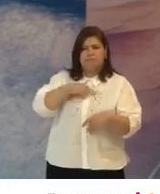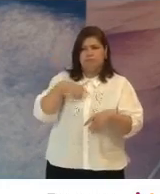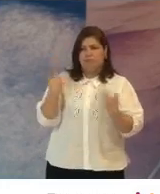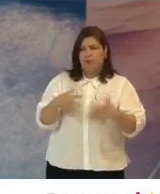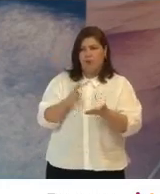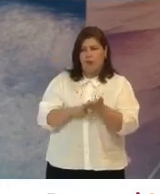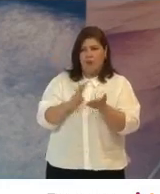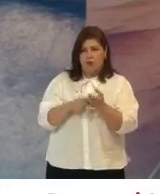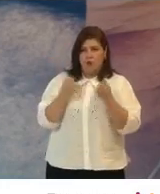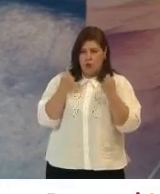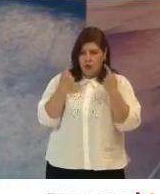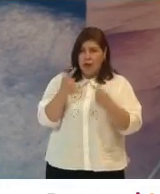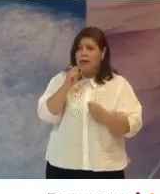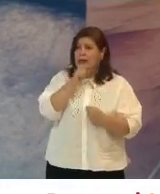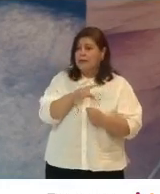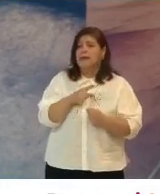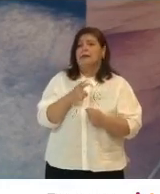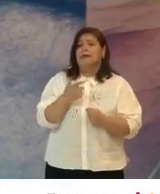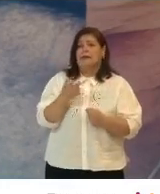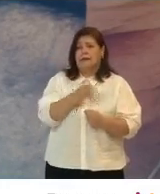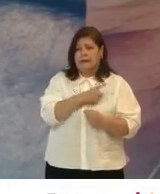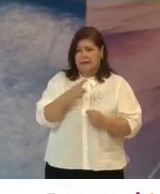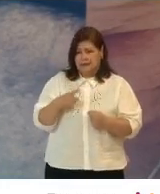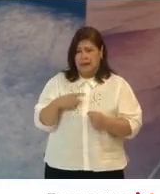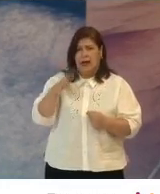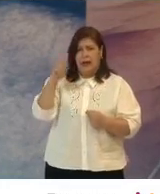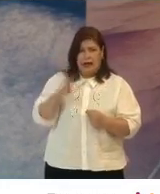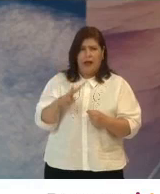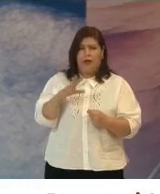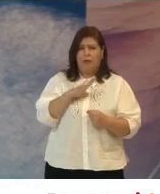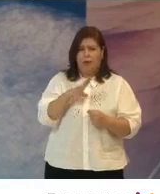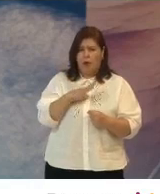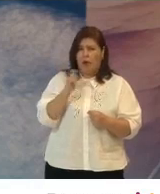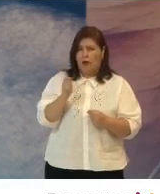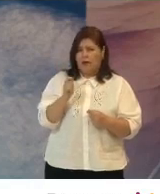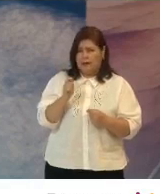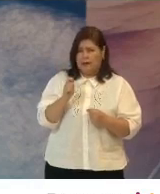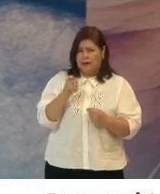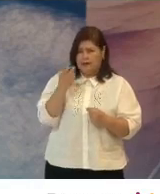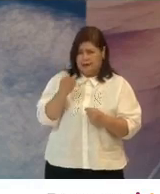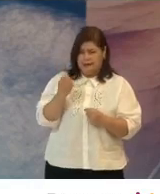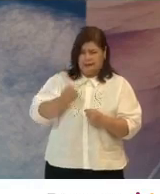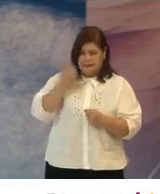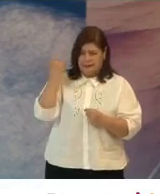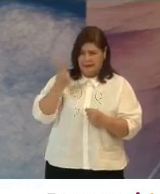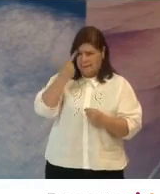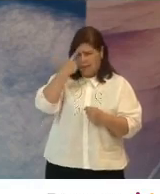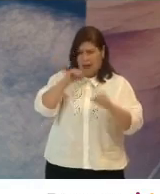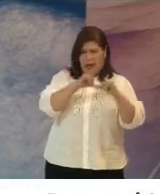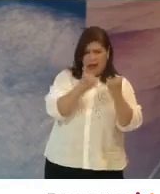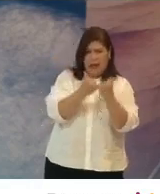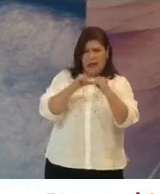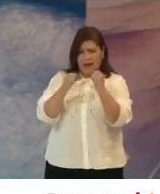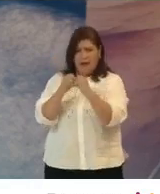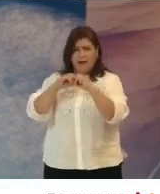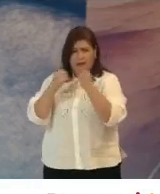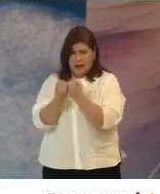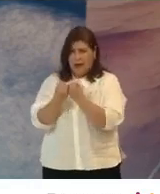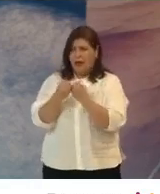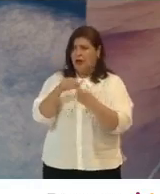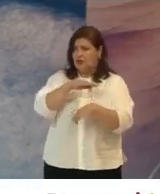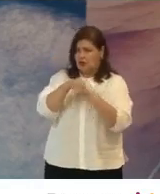era. Y más lo es tenerlo con nosotros hoy en este encuentro iberoamericano en la sociedad civil, ante todos ustedes que nos